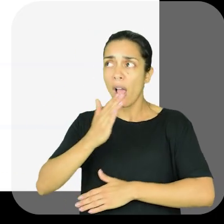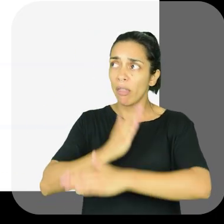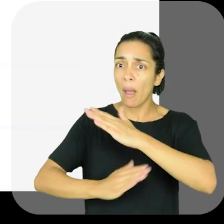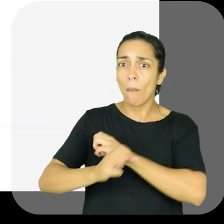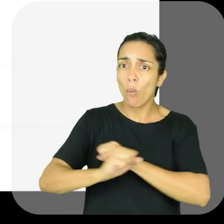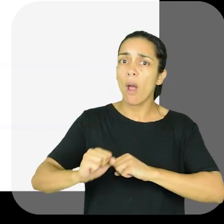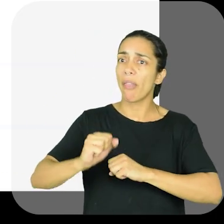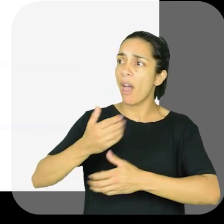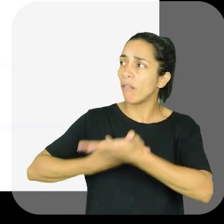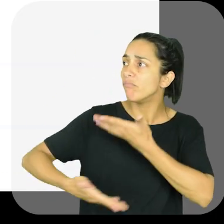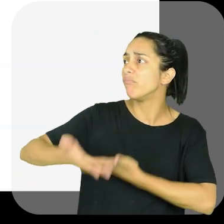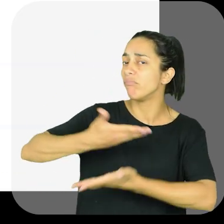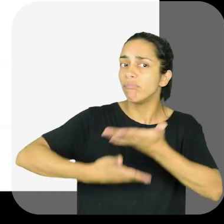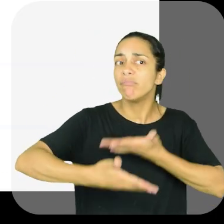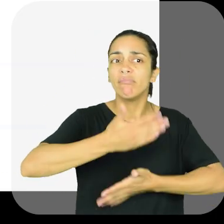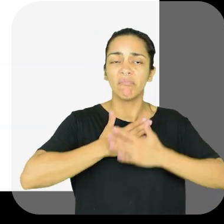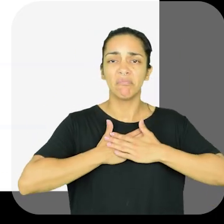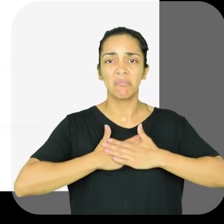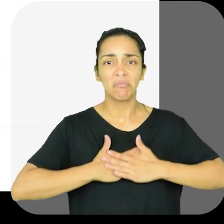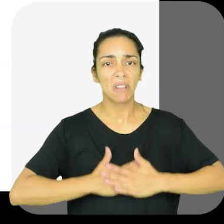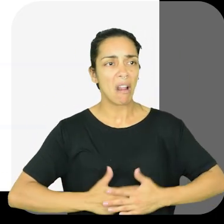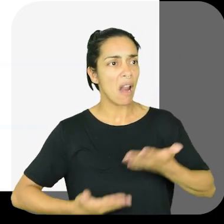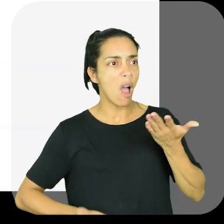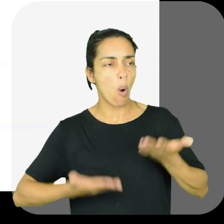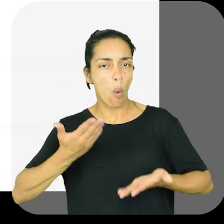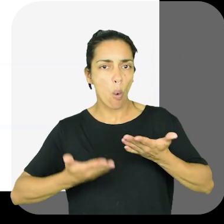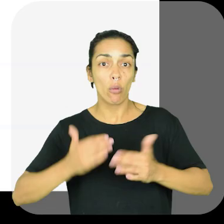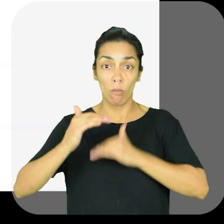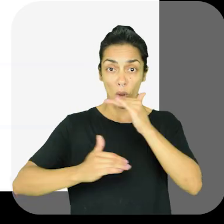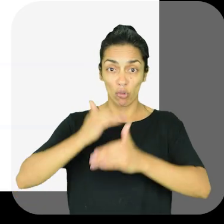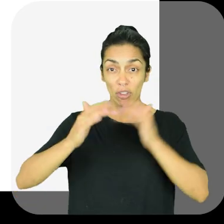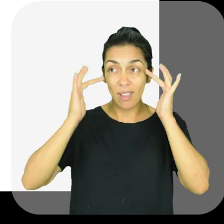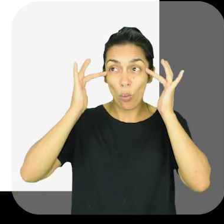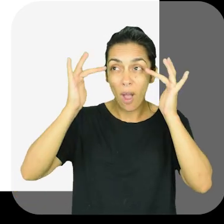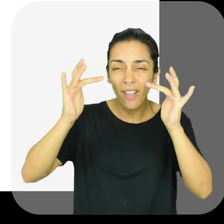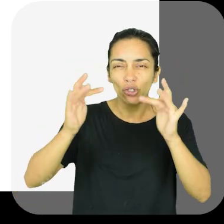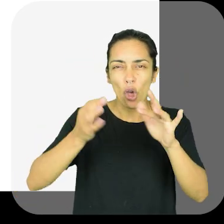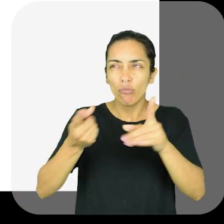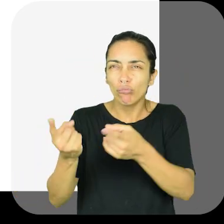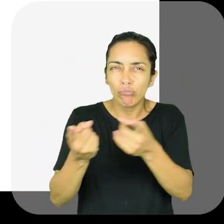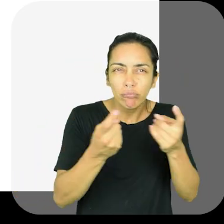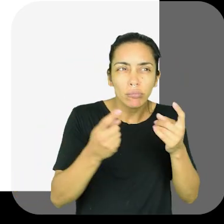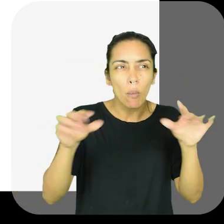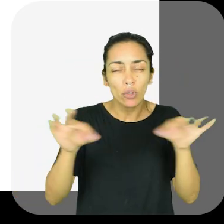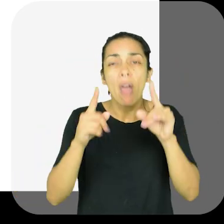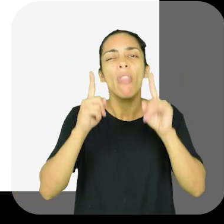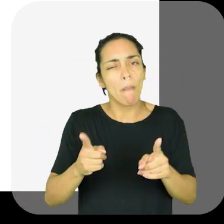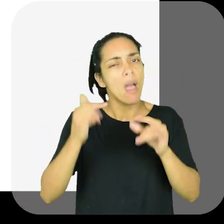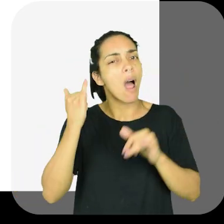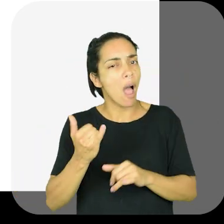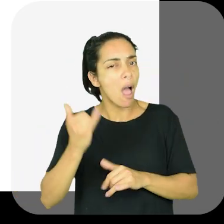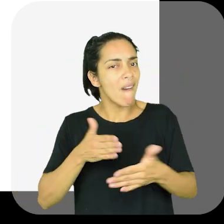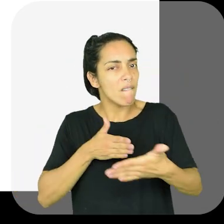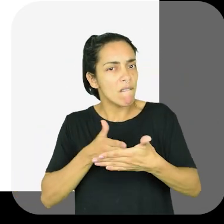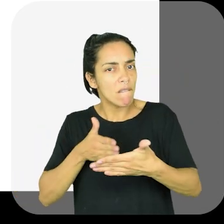interactuar de una manera justa, tranquila. Y en los procesos formativos y musicales también se viven estas barreras. Entonces,